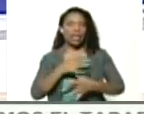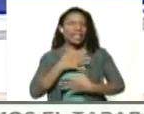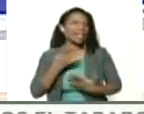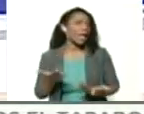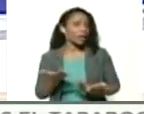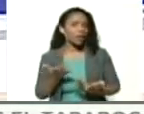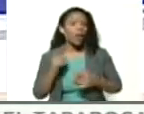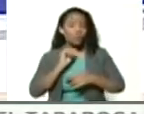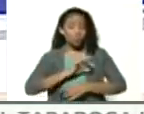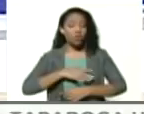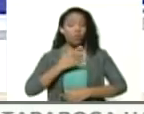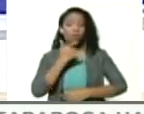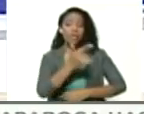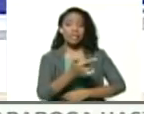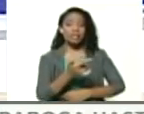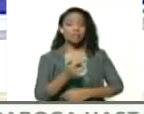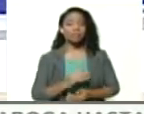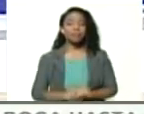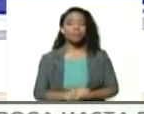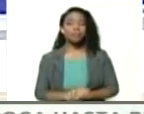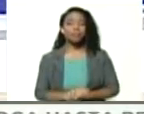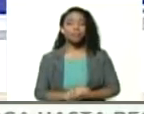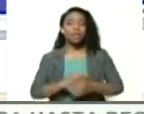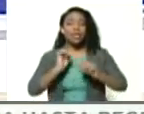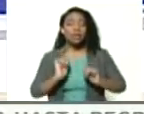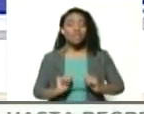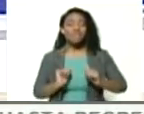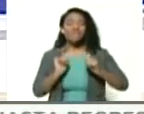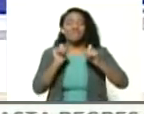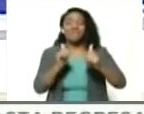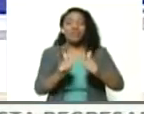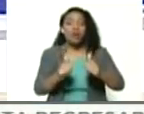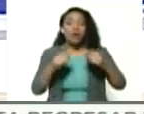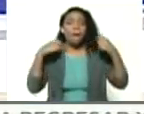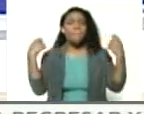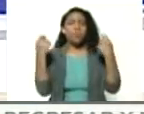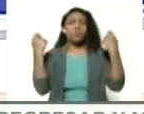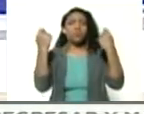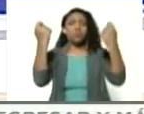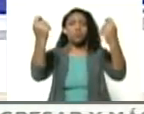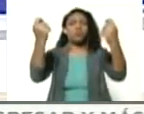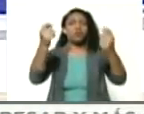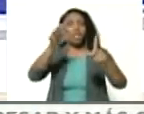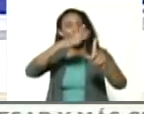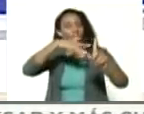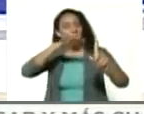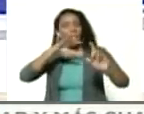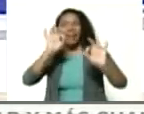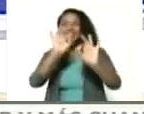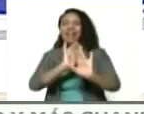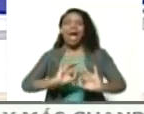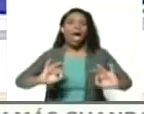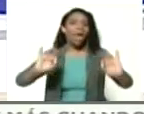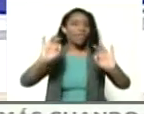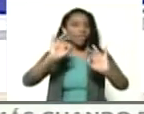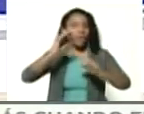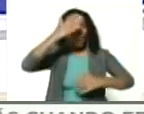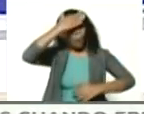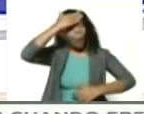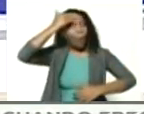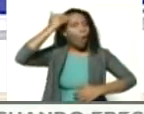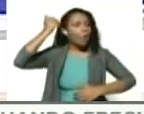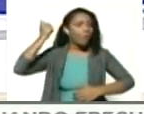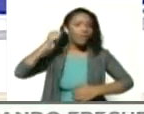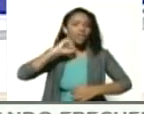fueron, pudiéramos decir, los inicios de una campaña conspirativa. Nadie olvida